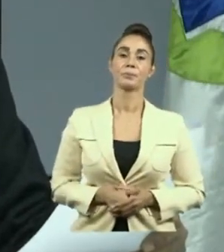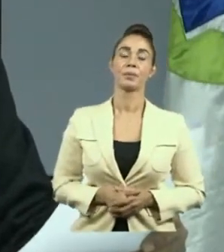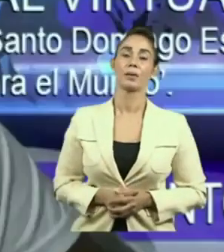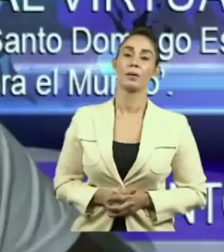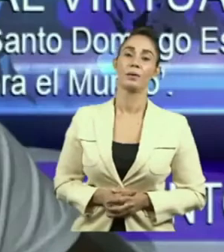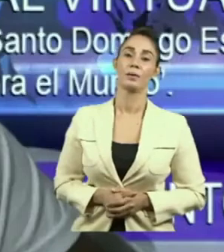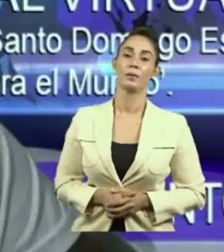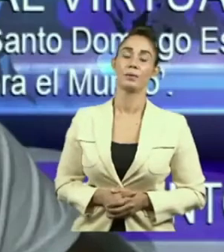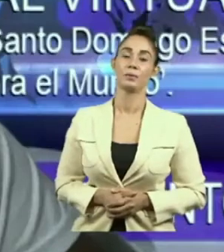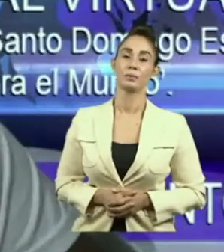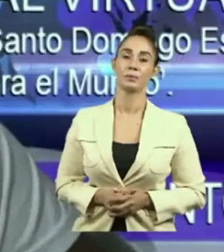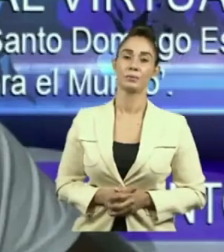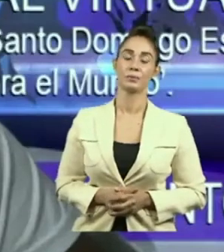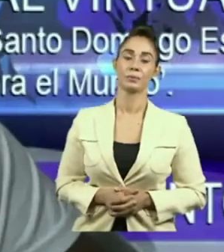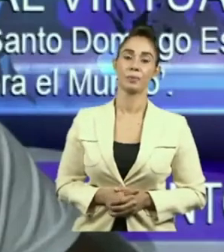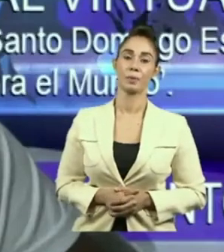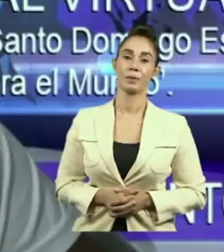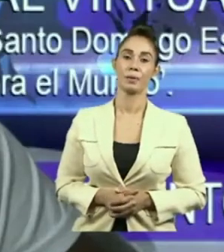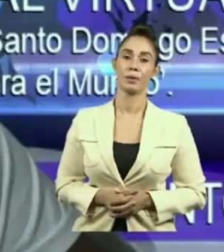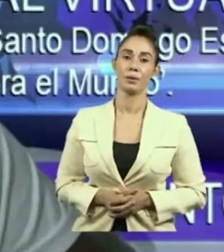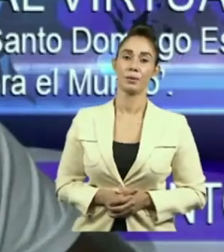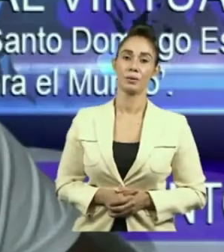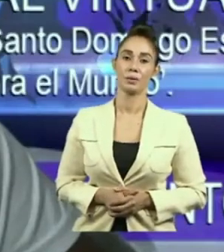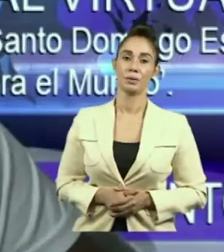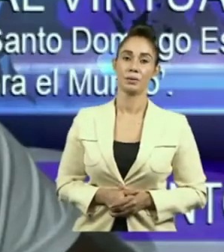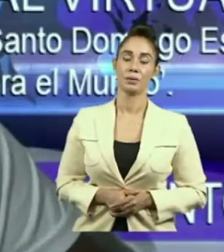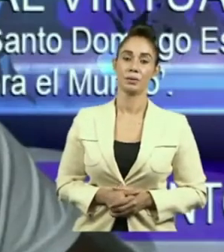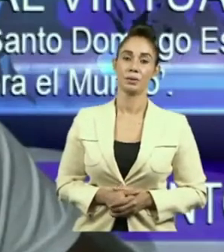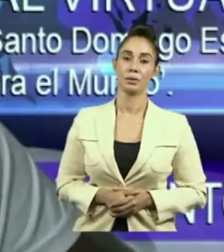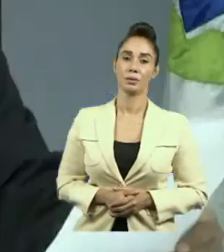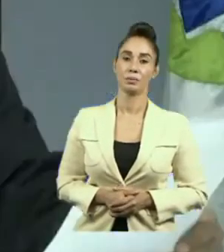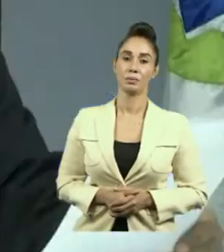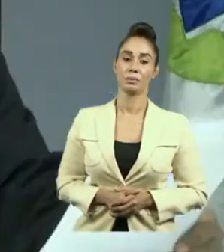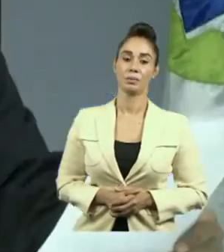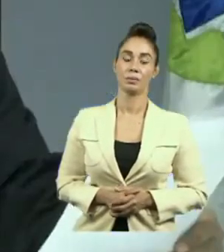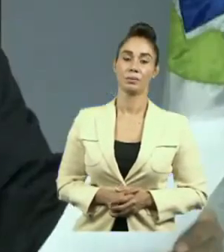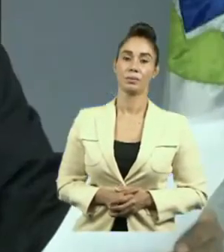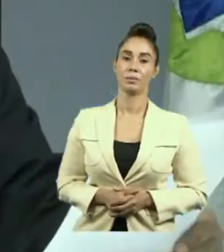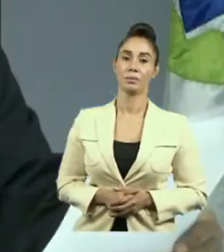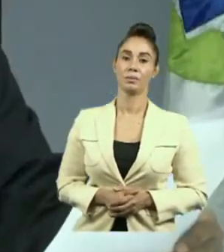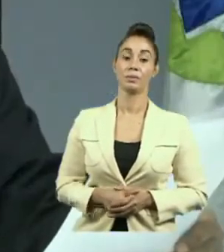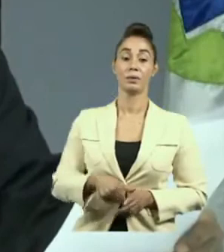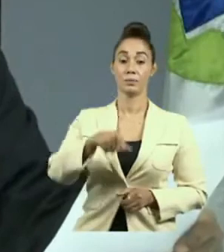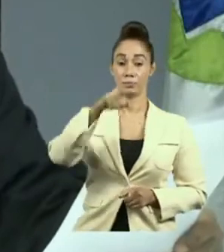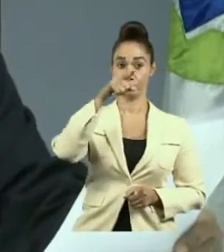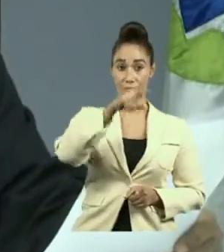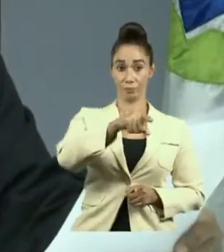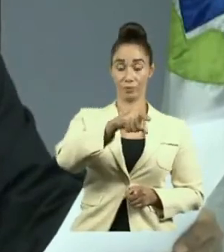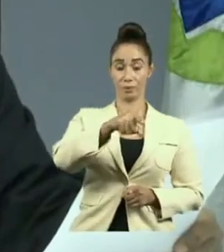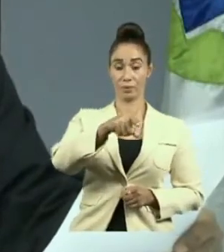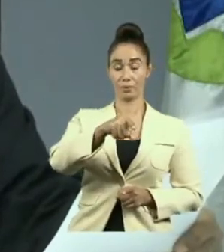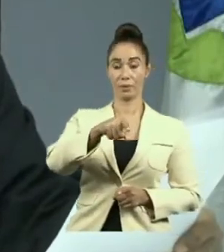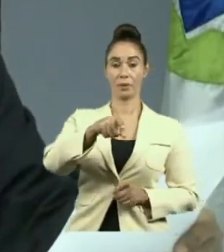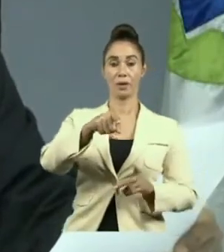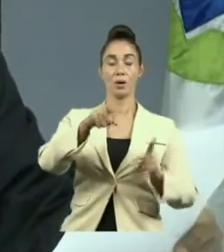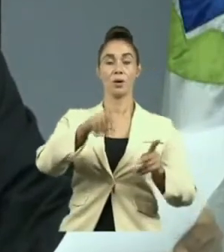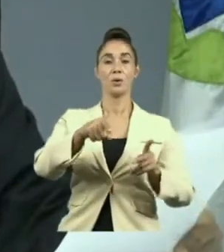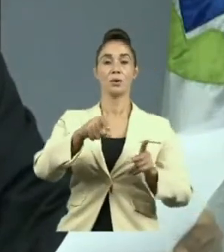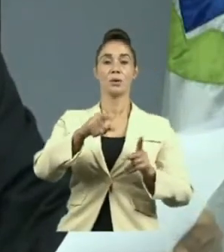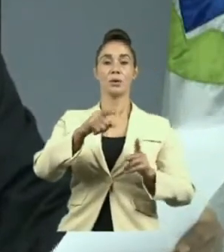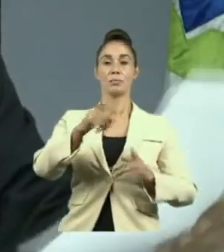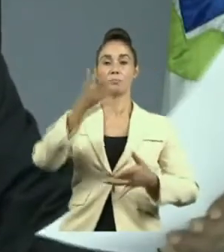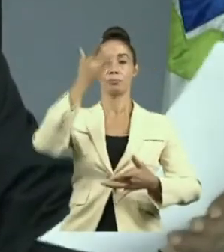de manera que por eso usted ve como el número de casos se mantiene